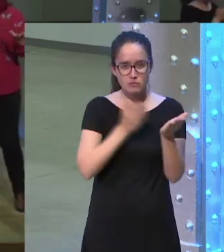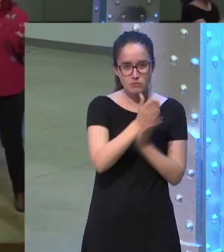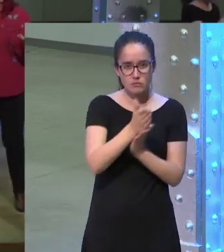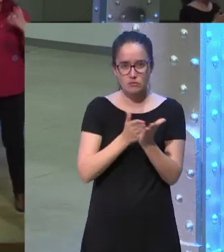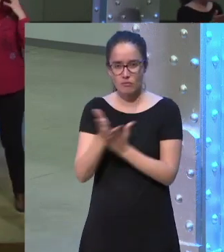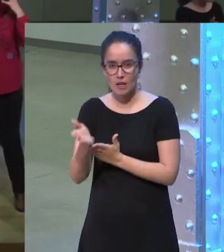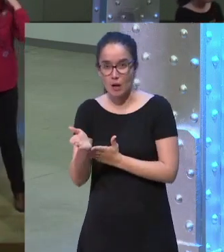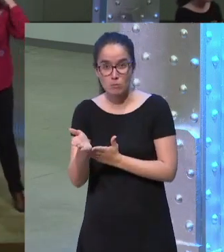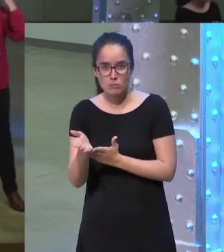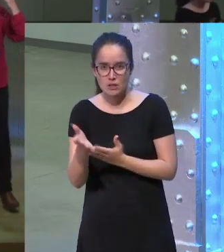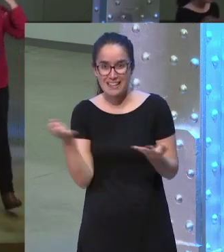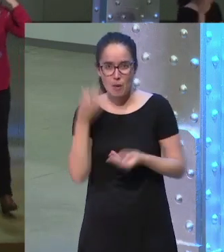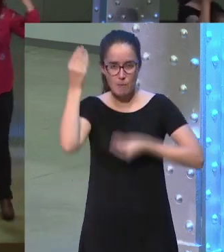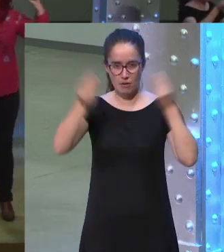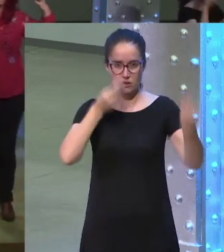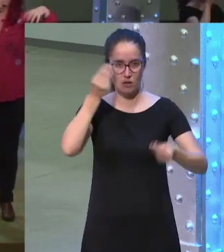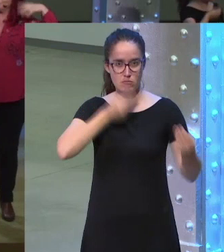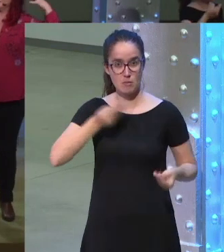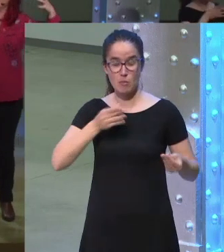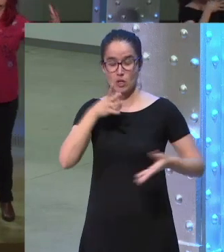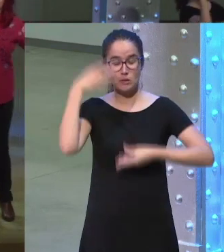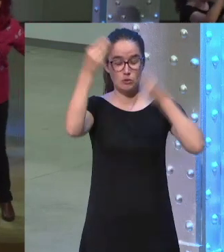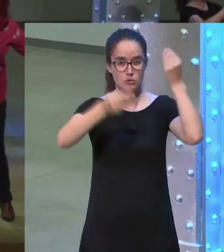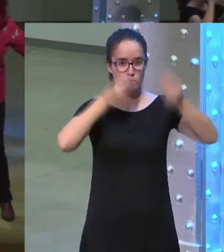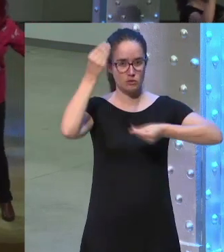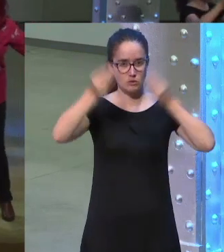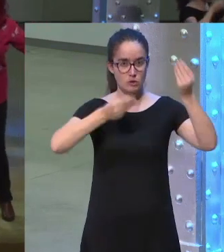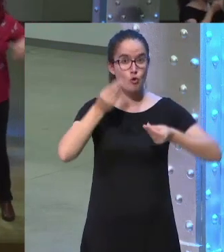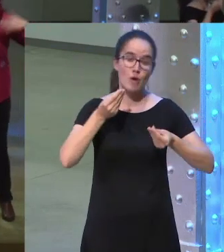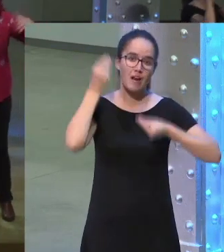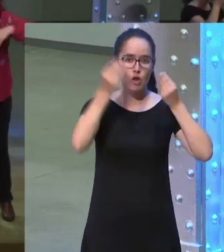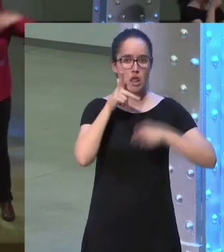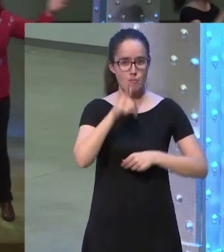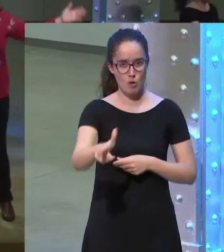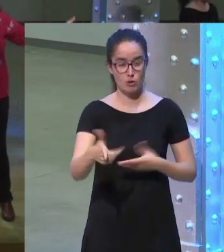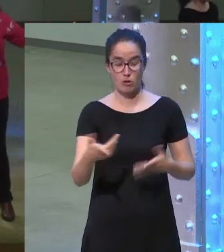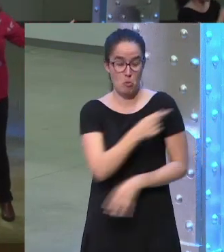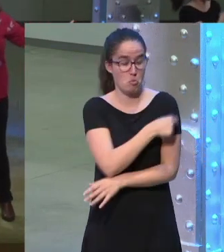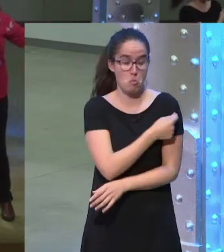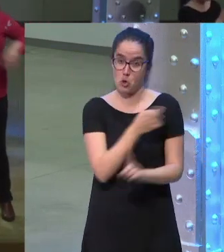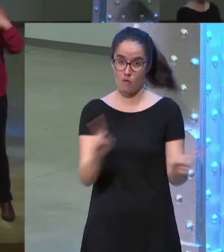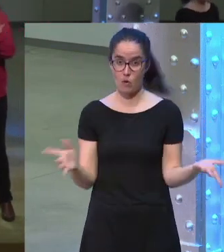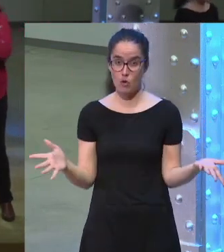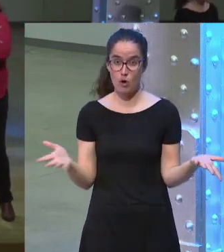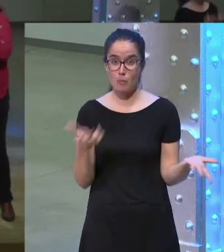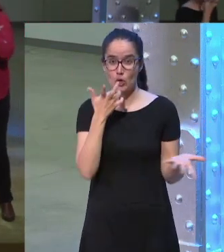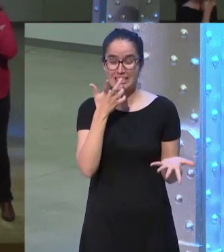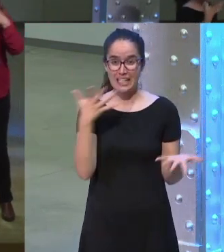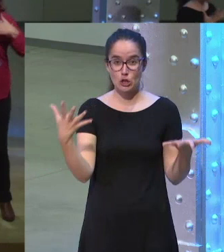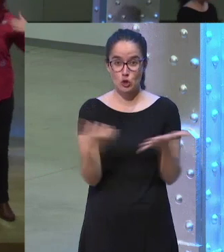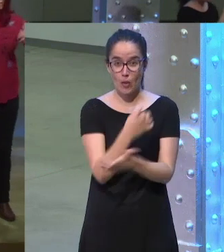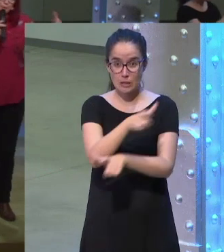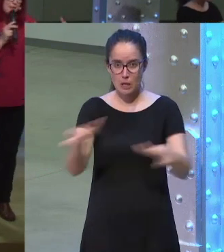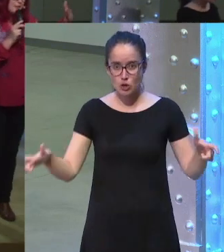tan trivial, porque estamos razonando con una racionalidad miope. Entonces tú dices, no vacuno. Pero si todo el mundo